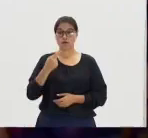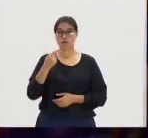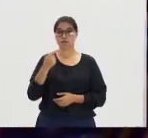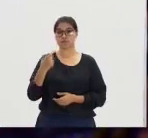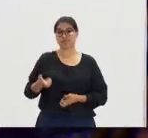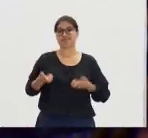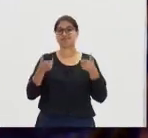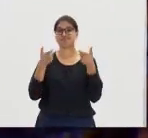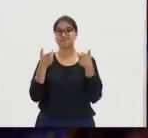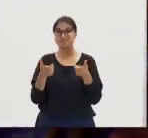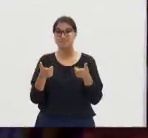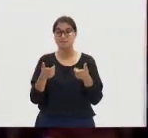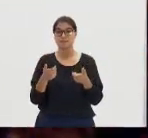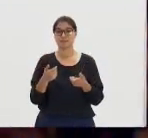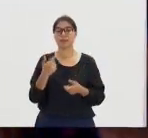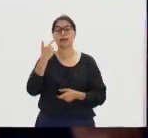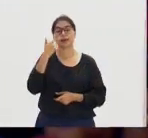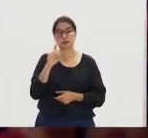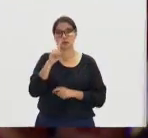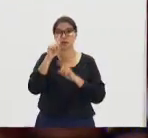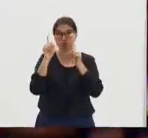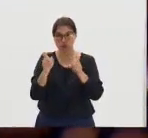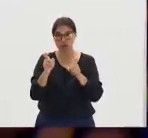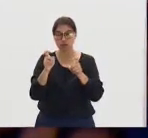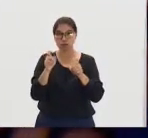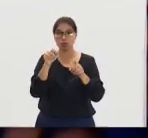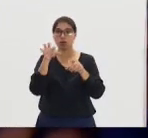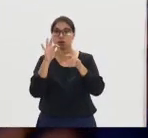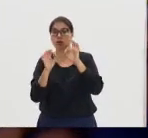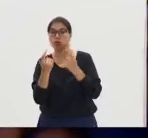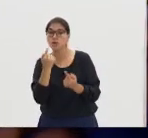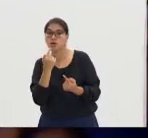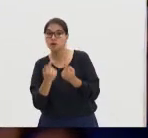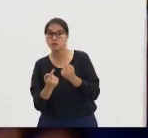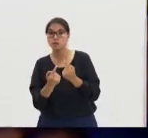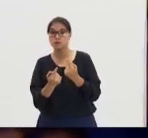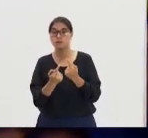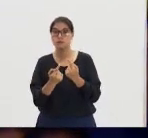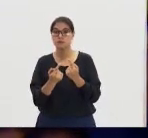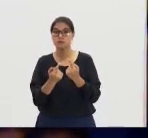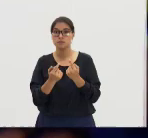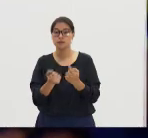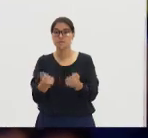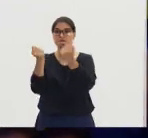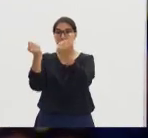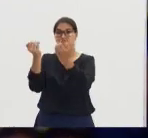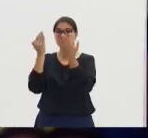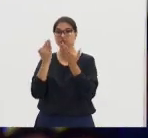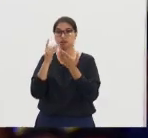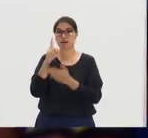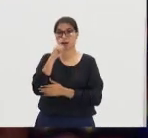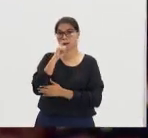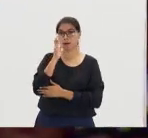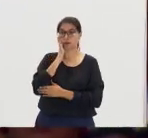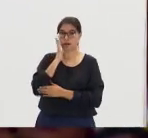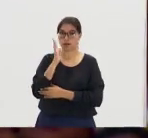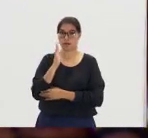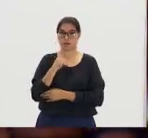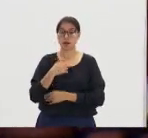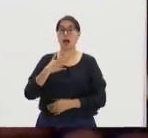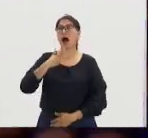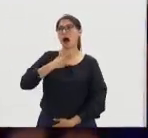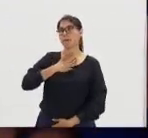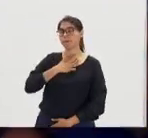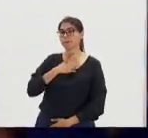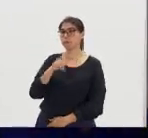Y le pregunto a su hijo: ¿cuál crees que ha sido la bendición más grande de tu papá? No, me dijo, mi papá y mi mamá han